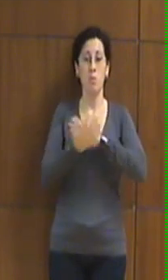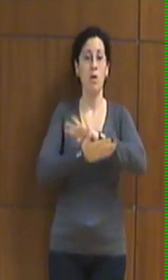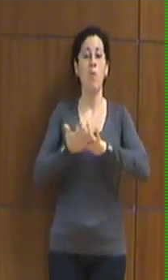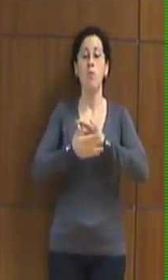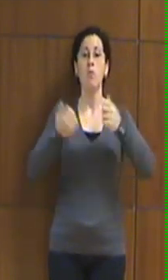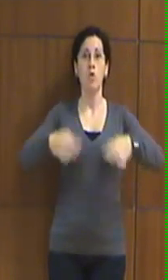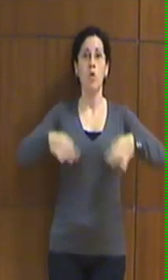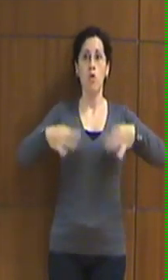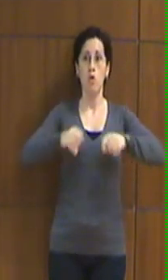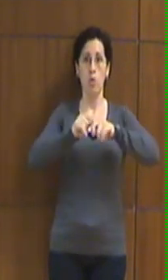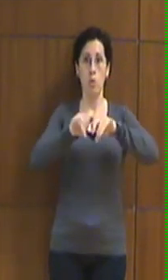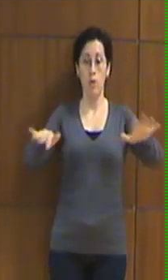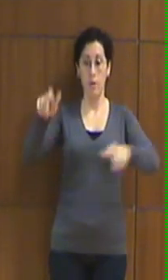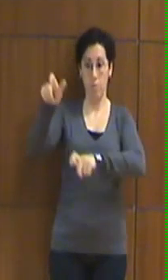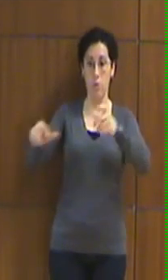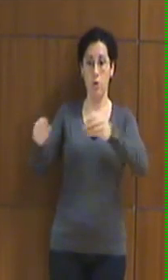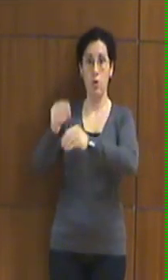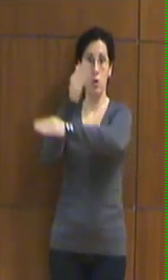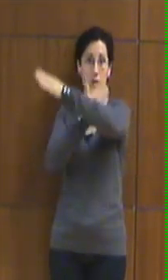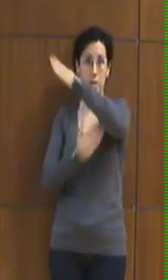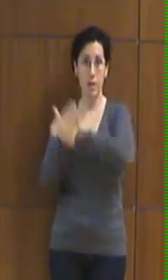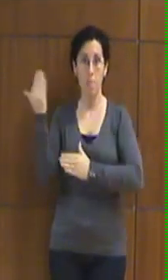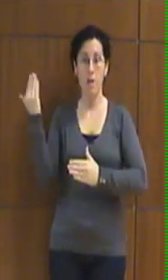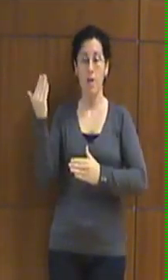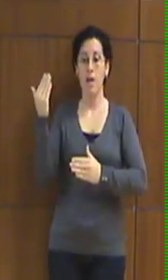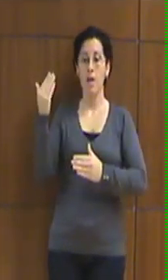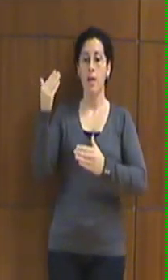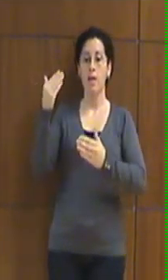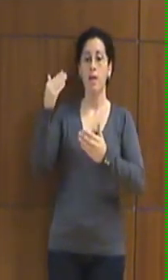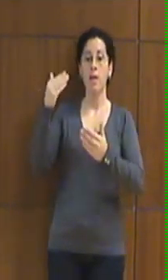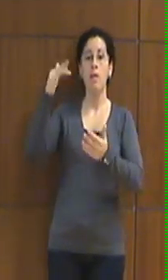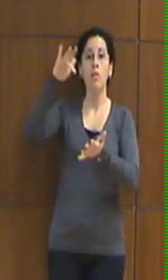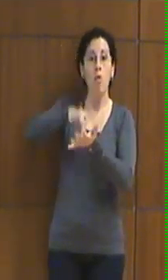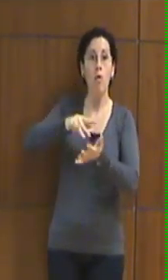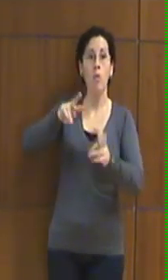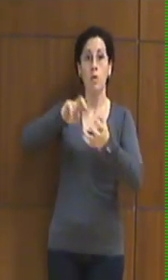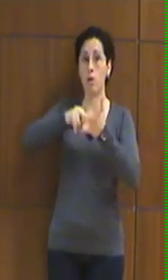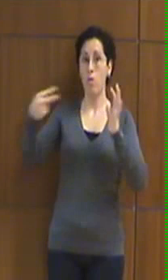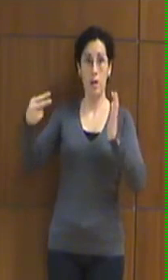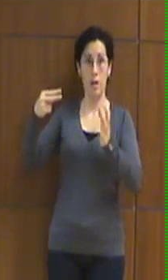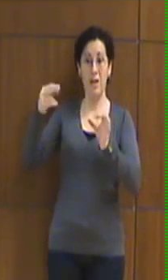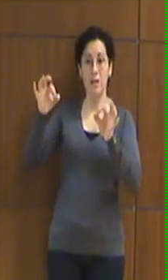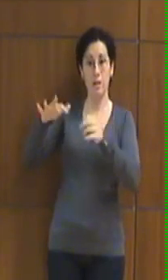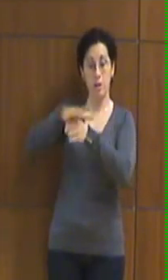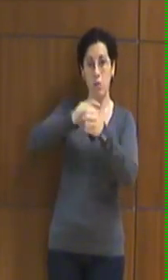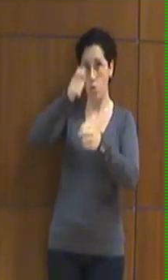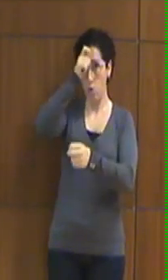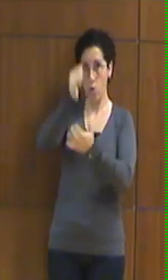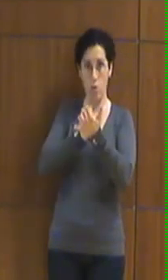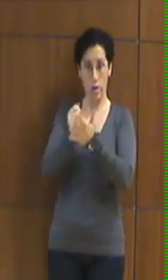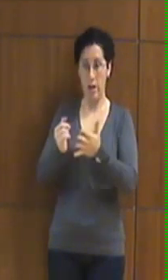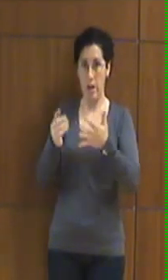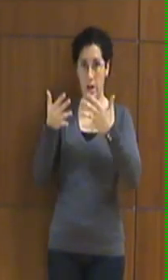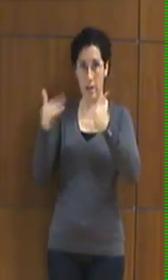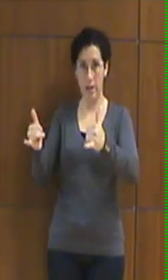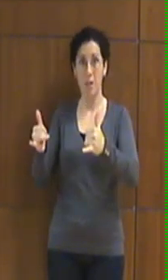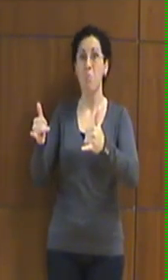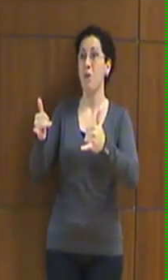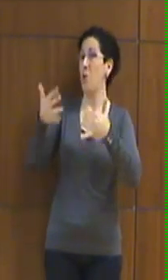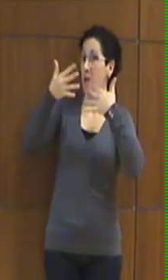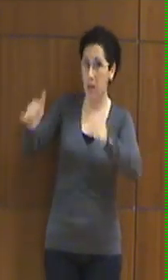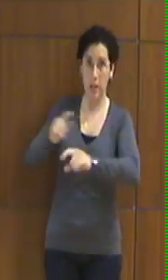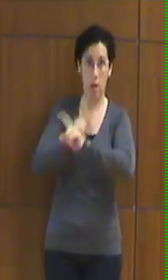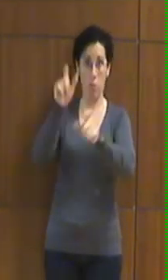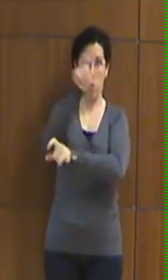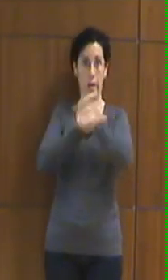personas con discapacidad en el mundo rural no le llega la nueva tecnología, pero es que no le llega a nadie en el pueblo. No solo a las personas con discapacidad, ¿no? Claro. Con lo cual ahí